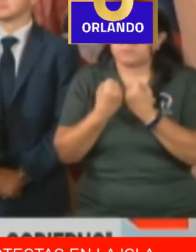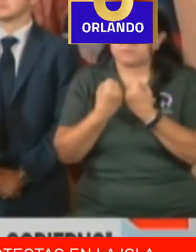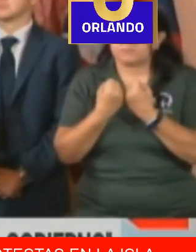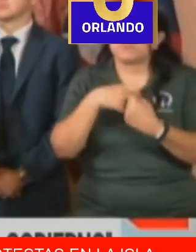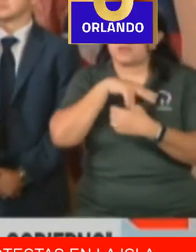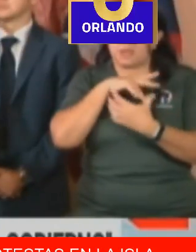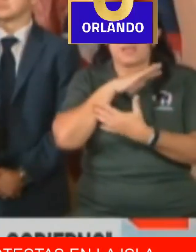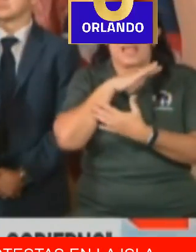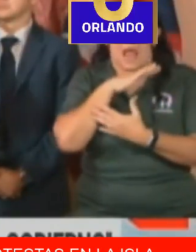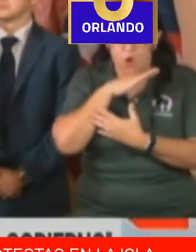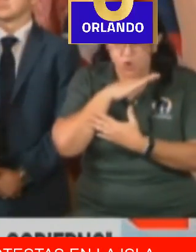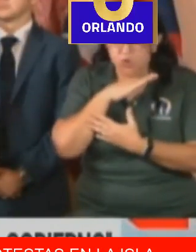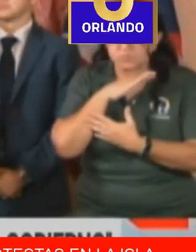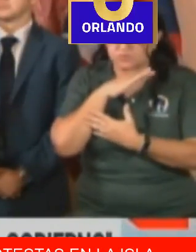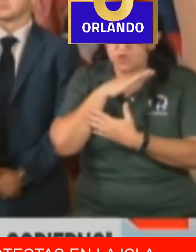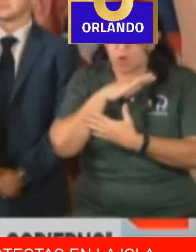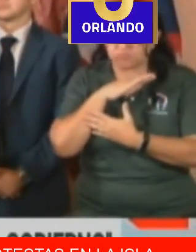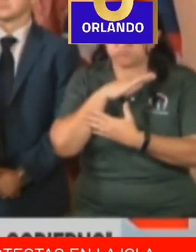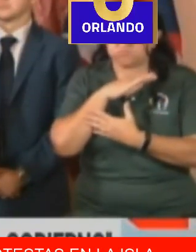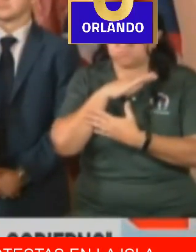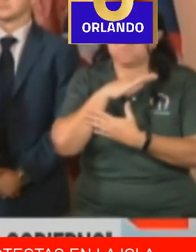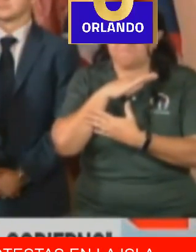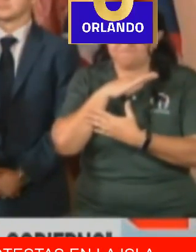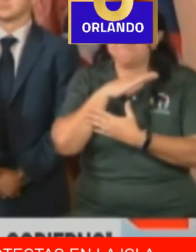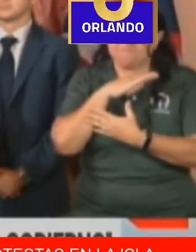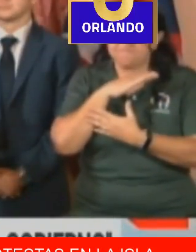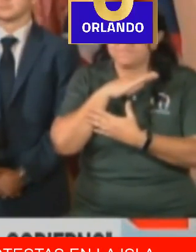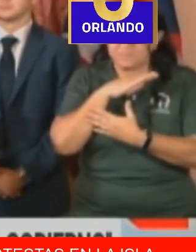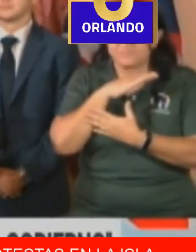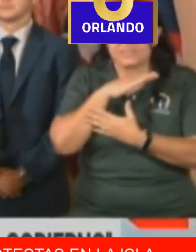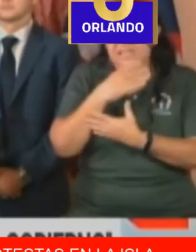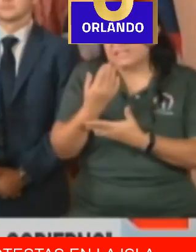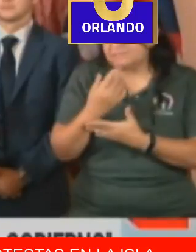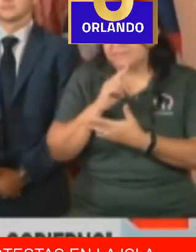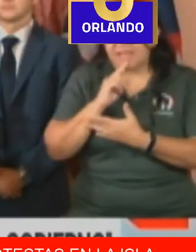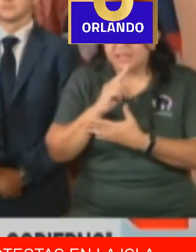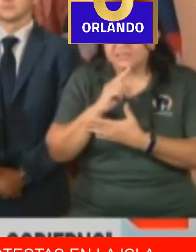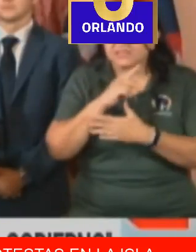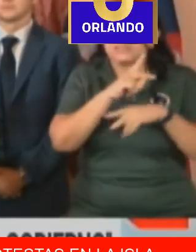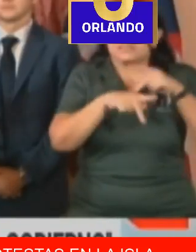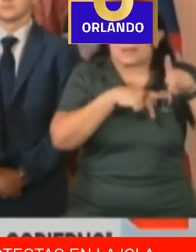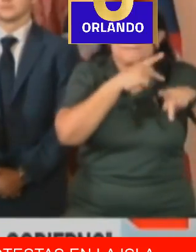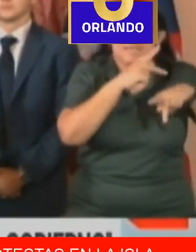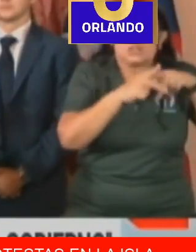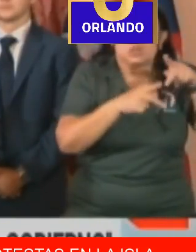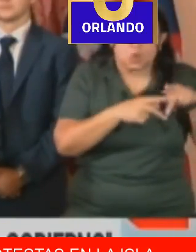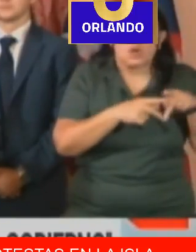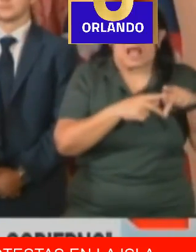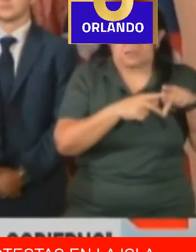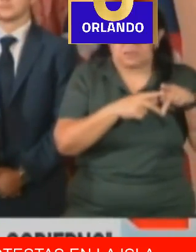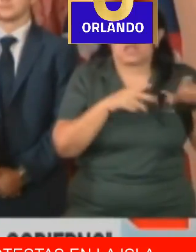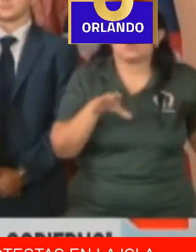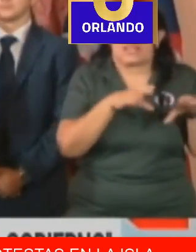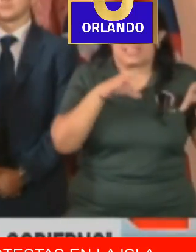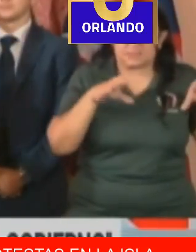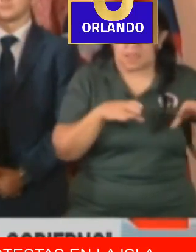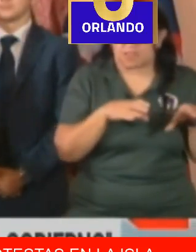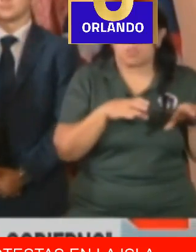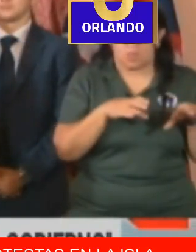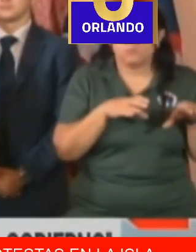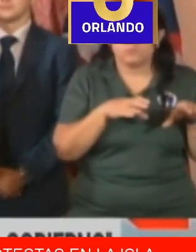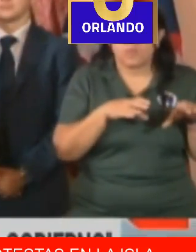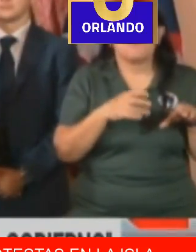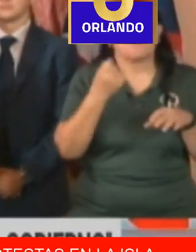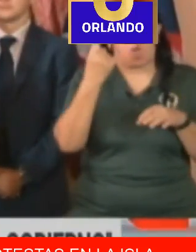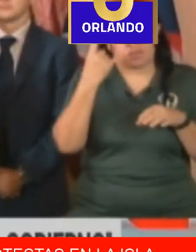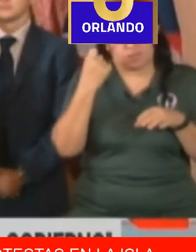se le tiene que adjudicar al individuo que está cometiendo cometiendo esos actos de corrupción. Vamos a entender que hay